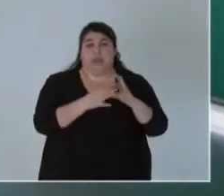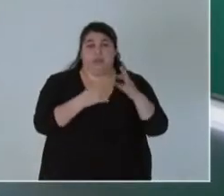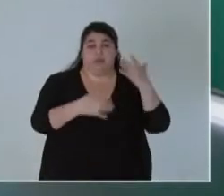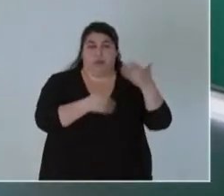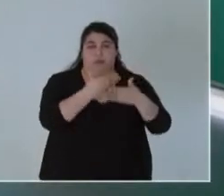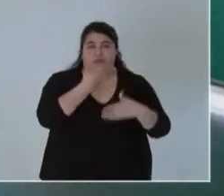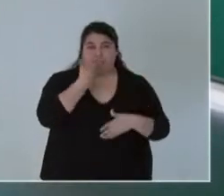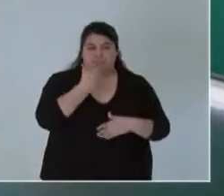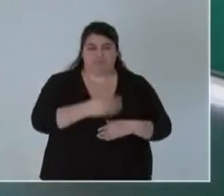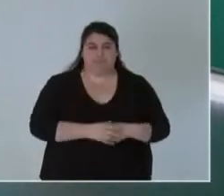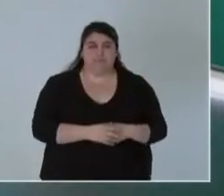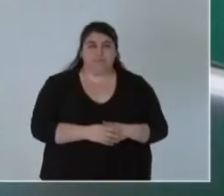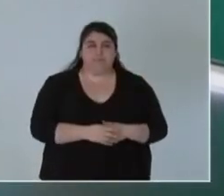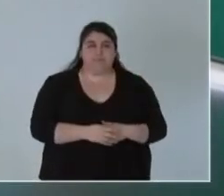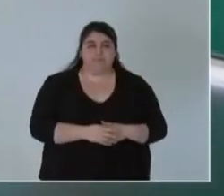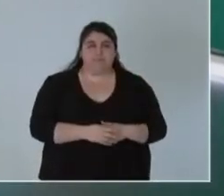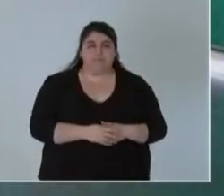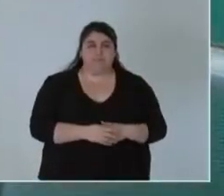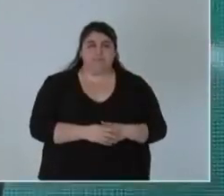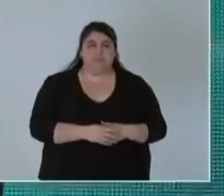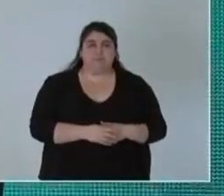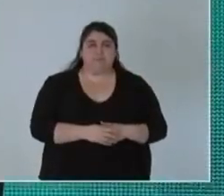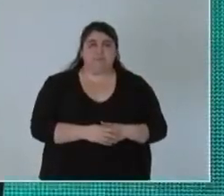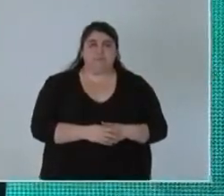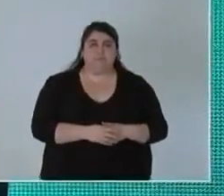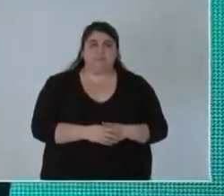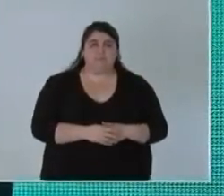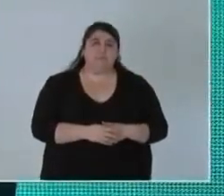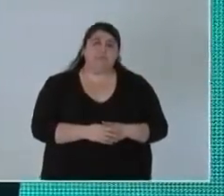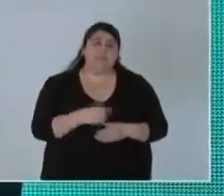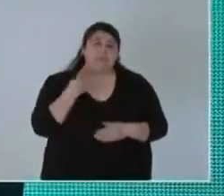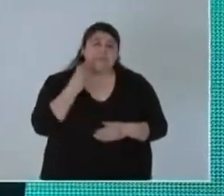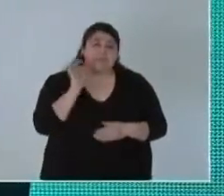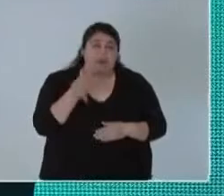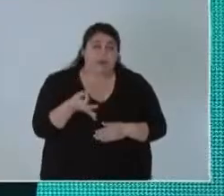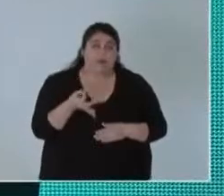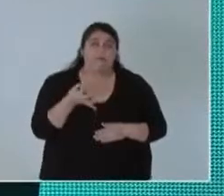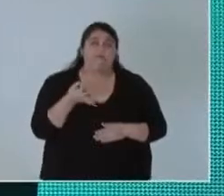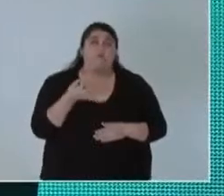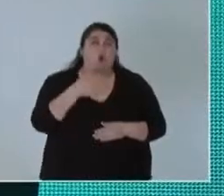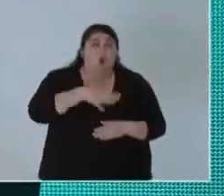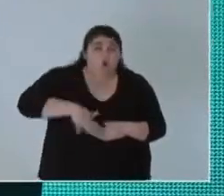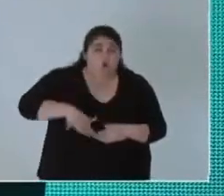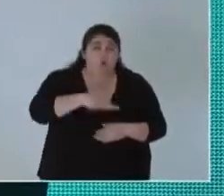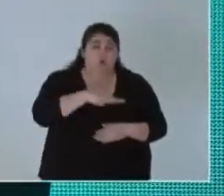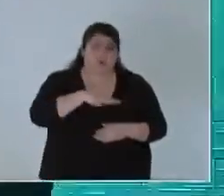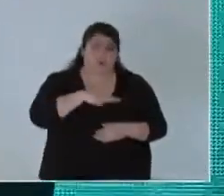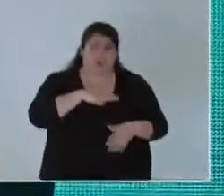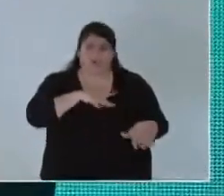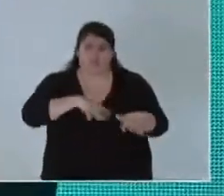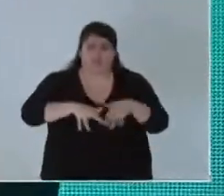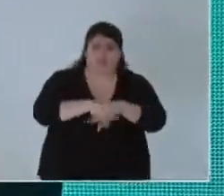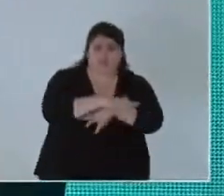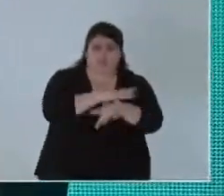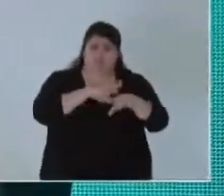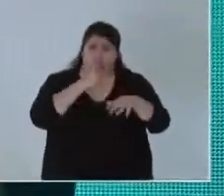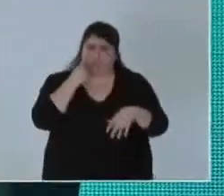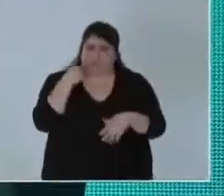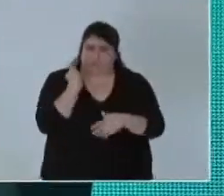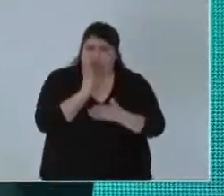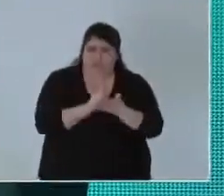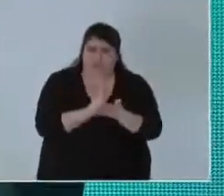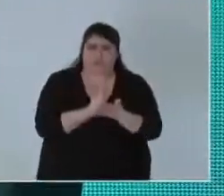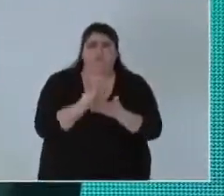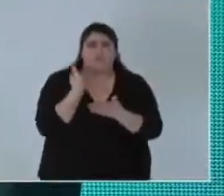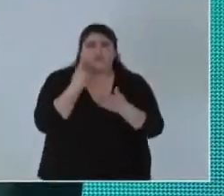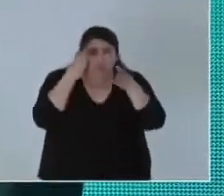Libertad Avanza. La ciudad debate, tiempo. Gracias. Como ya sabemos, vivimos en una comuna con mucho movimiento. Por eso repito que hay que